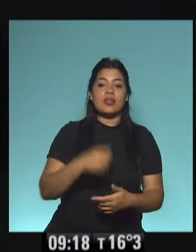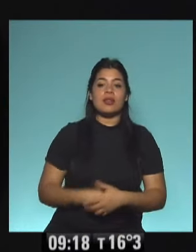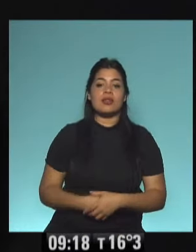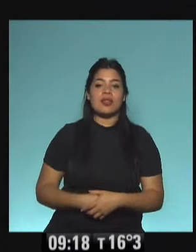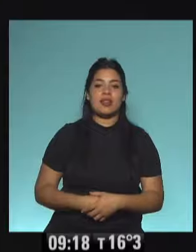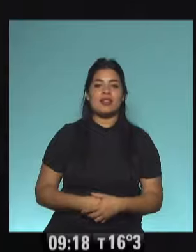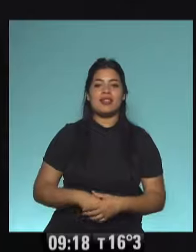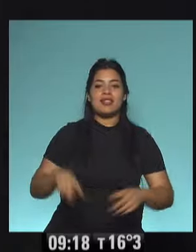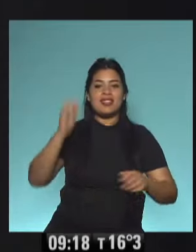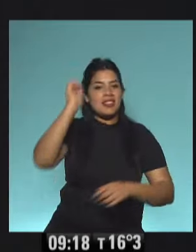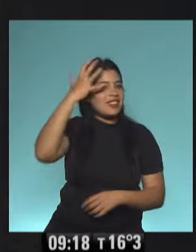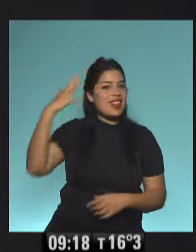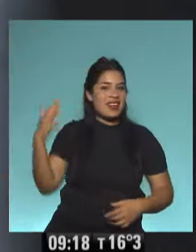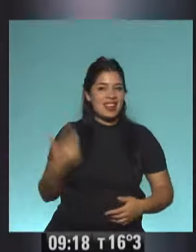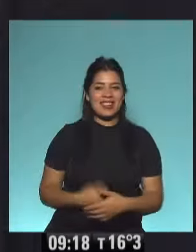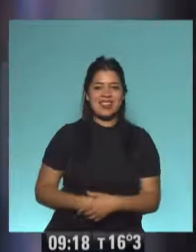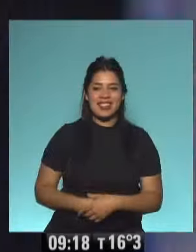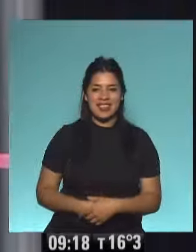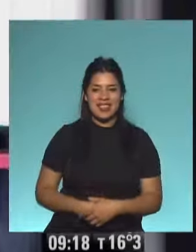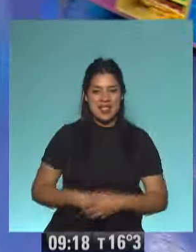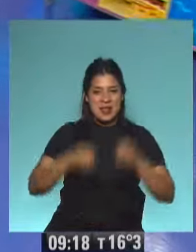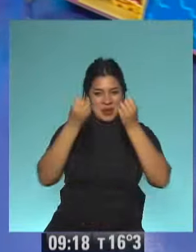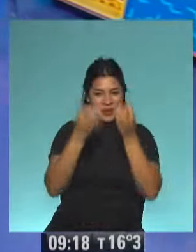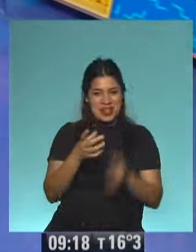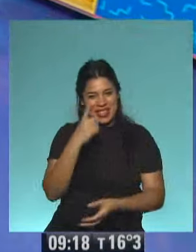Caro. Rosa. Buen día.